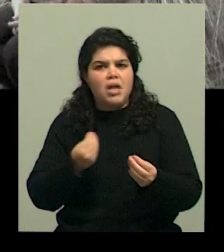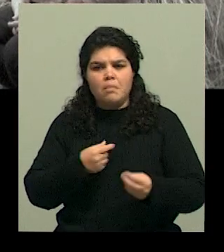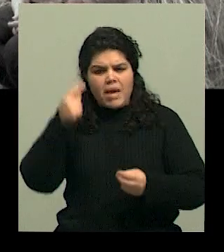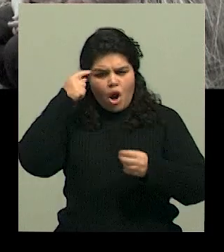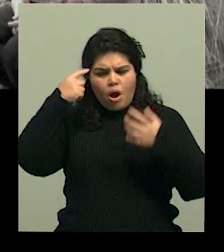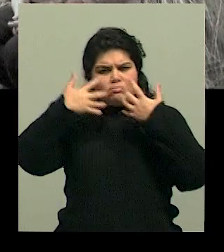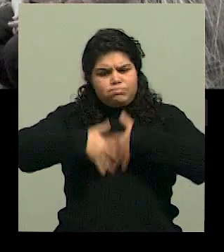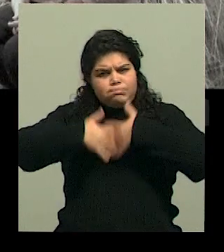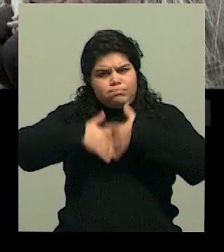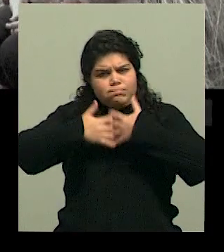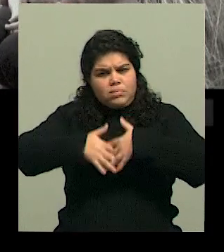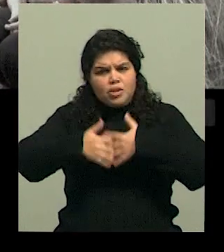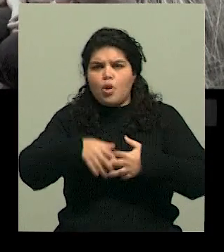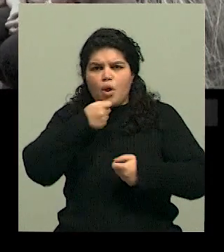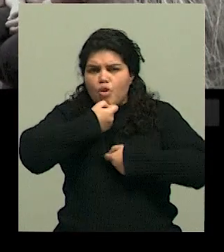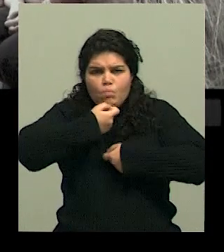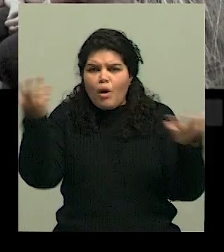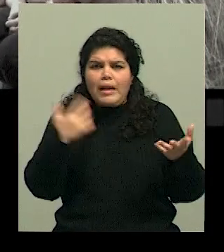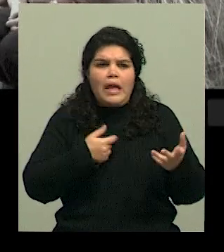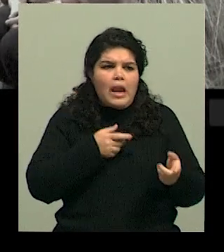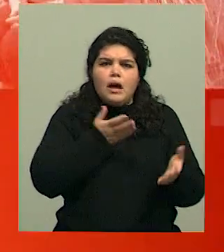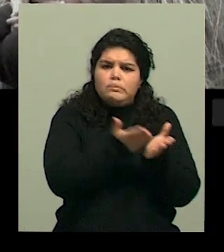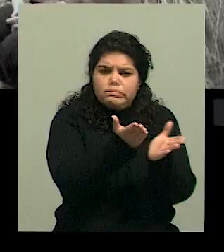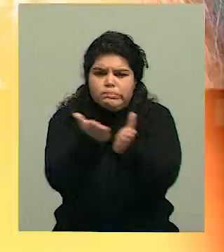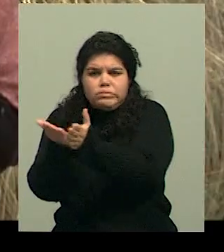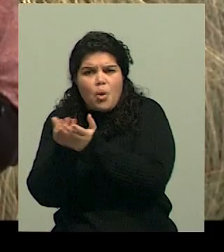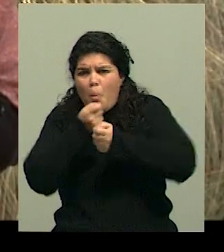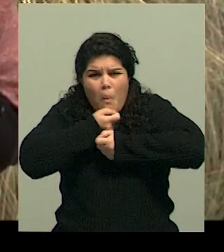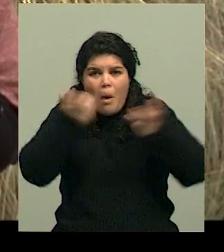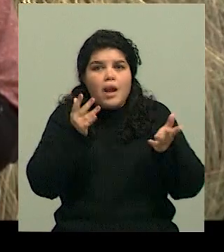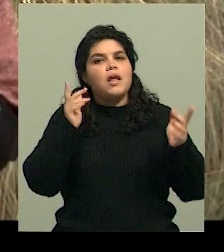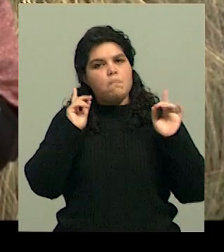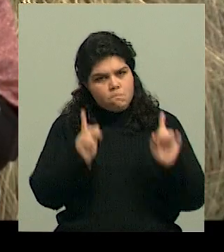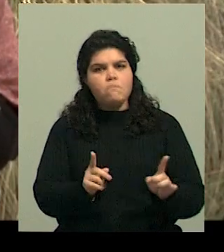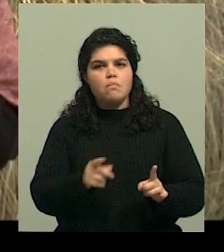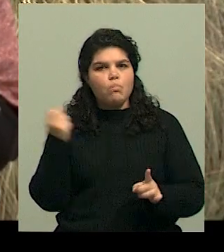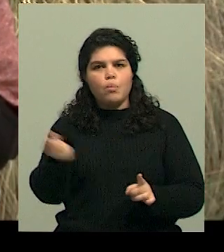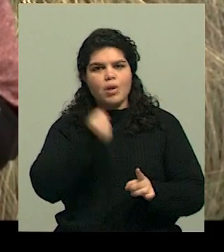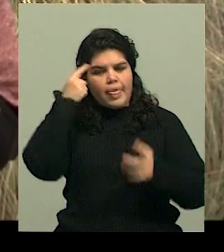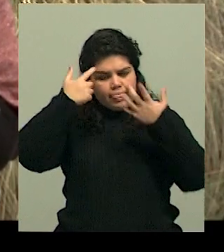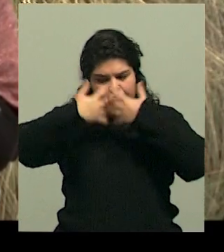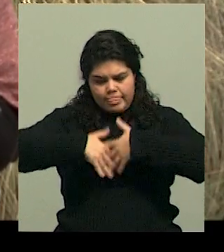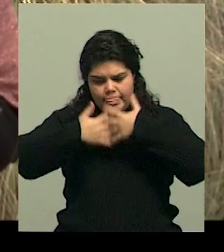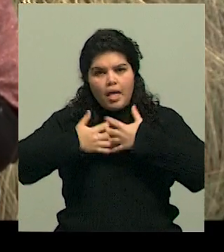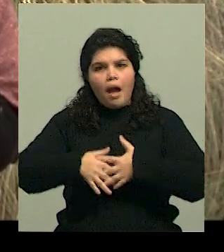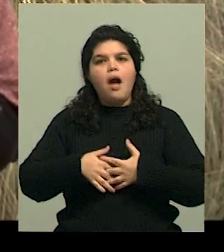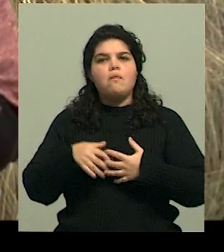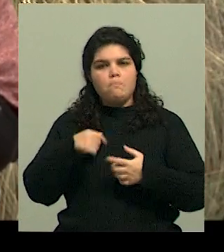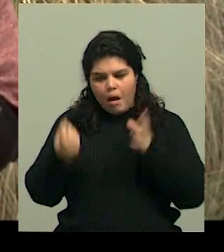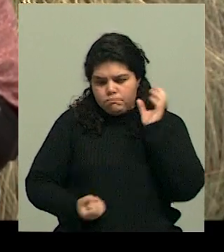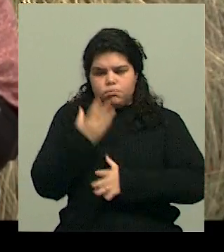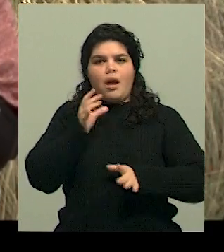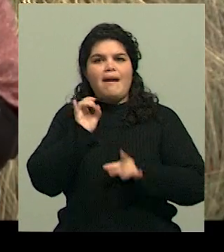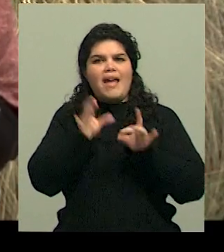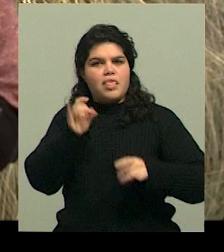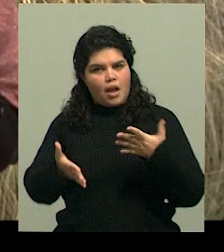carrera que sea. Y después este profesional de espíritu crítico de la historia tiene que ayornarse justamente para